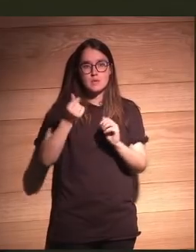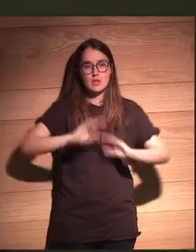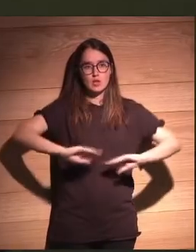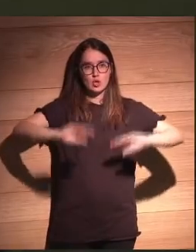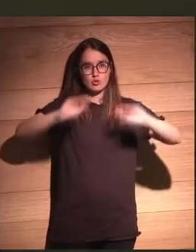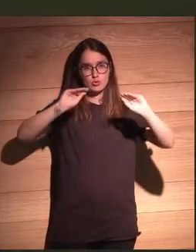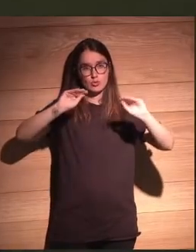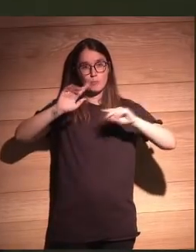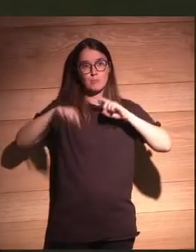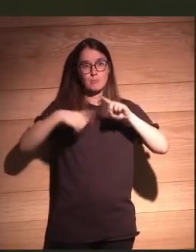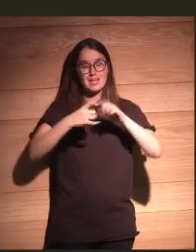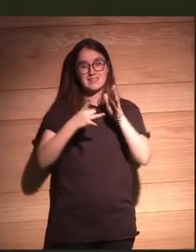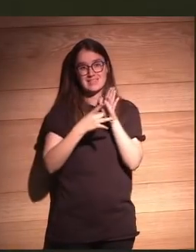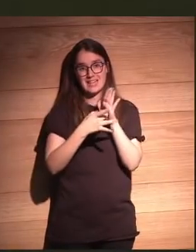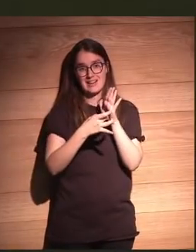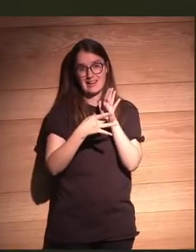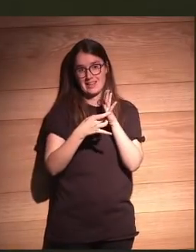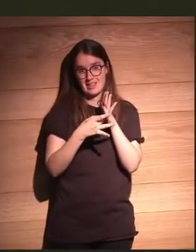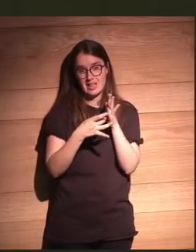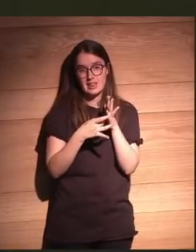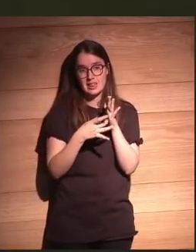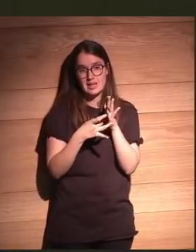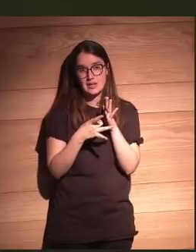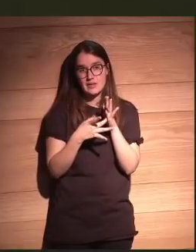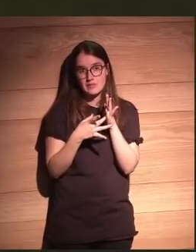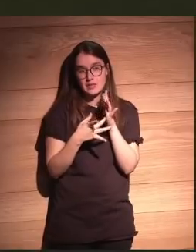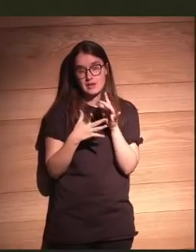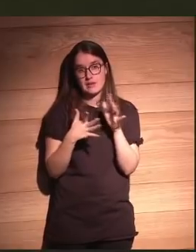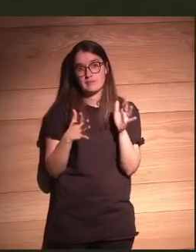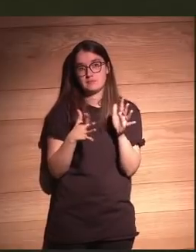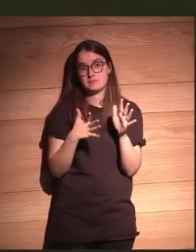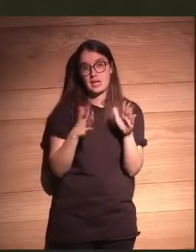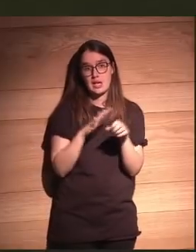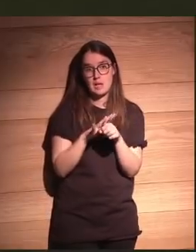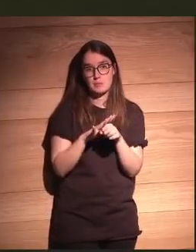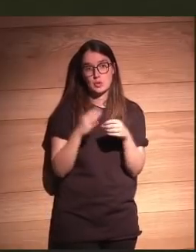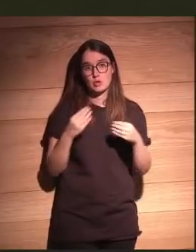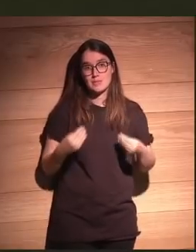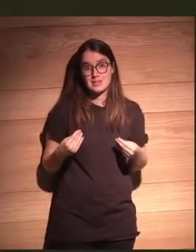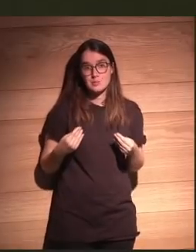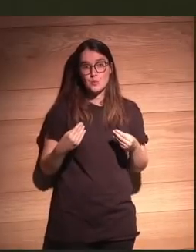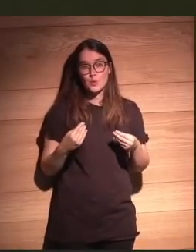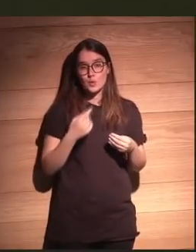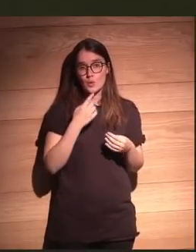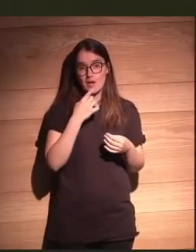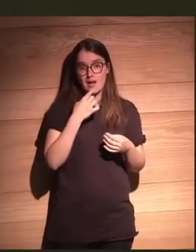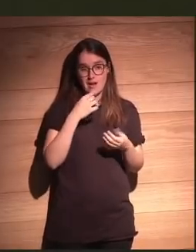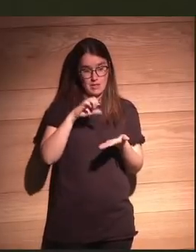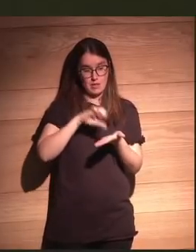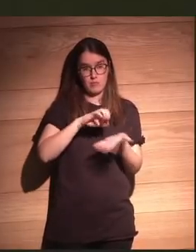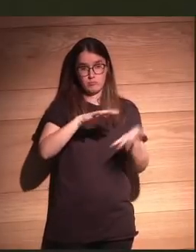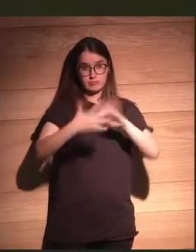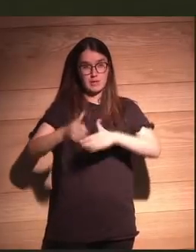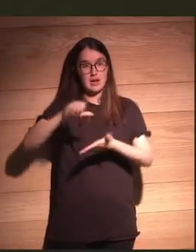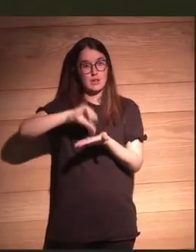de la cualidad o calidad de esas viviendas. Y en ese sentido, trasladándolo a la ciudad, que es